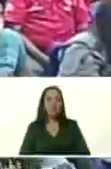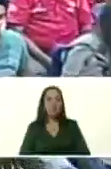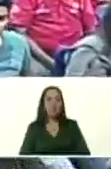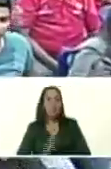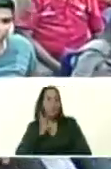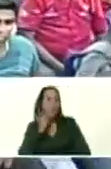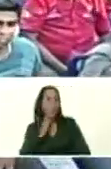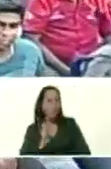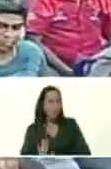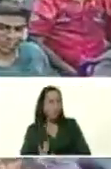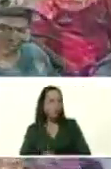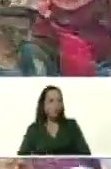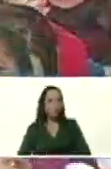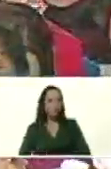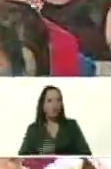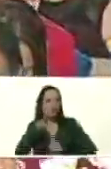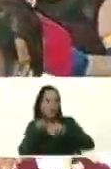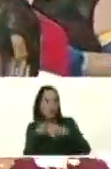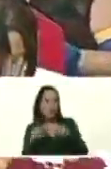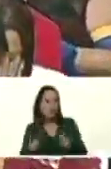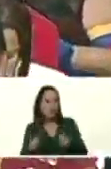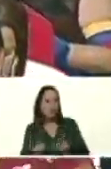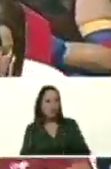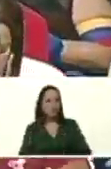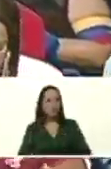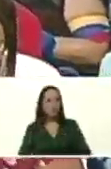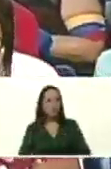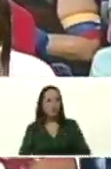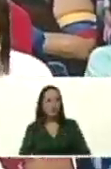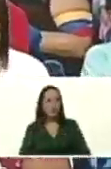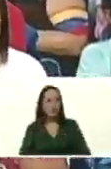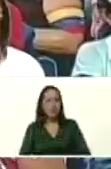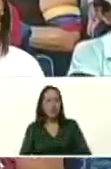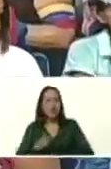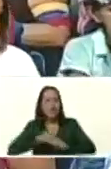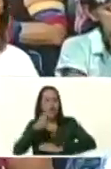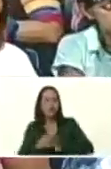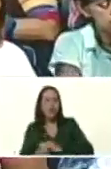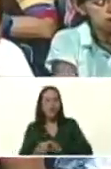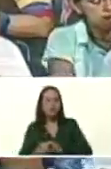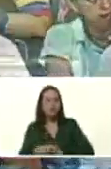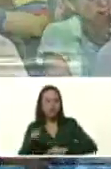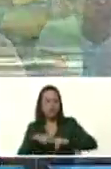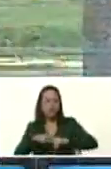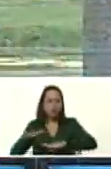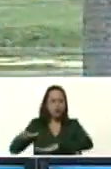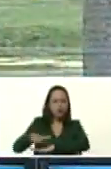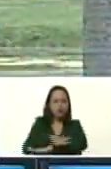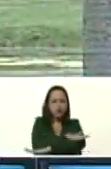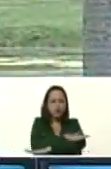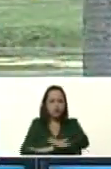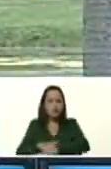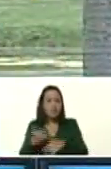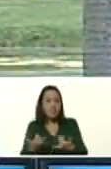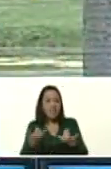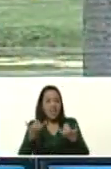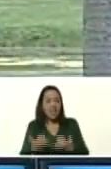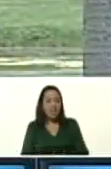Por ejemplo, mi pregunta, ¿cómo va el plan de asfaltado? Ya estamos en verano.